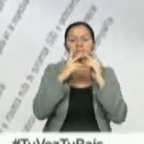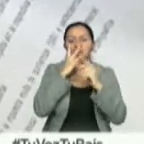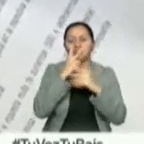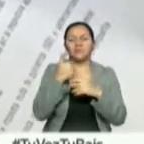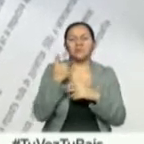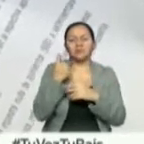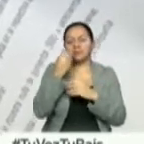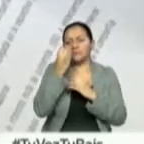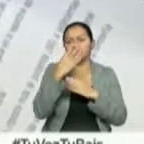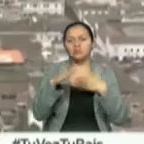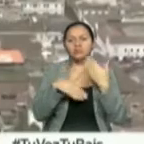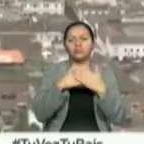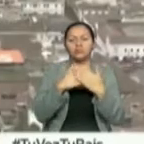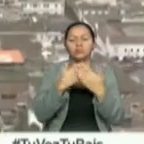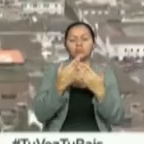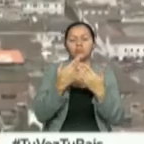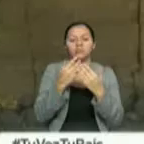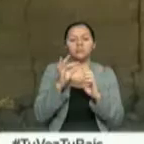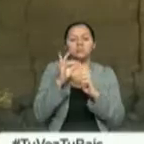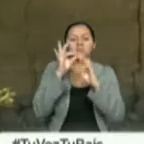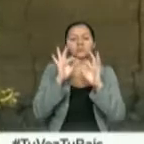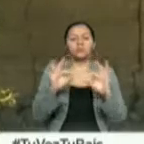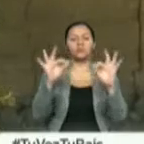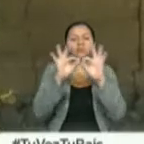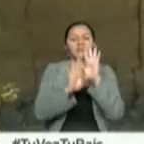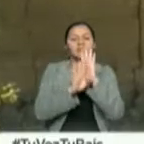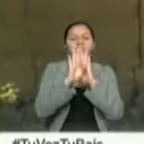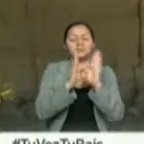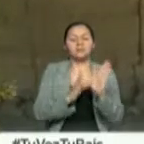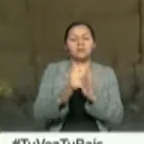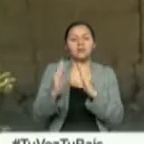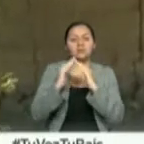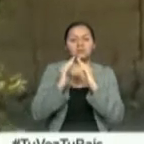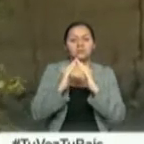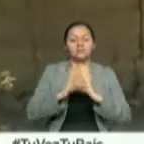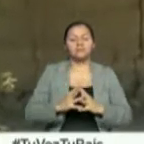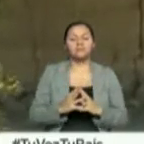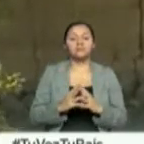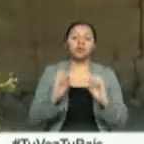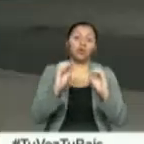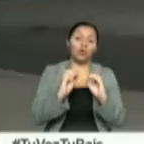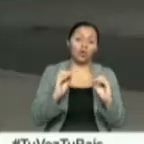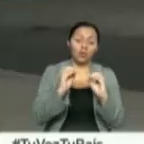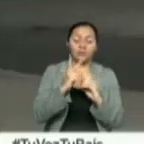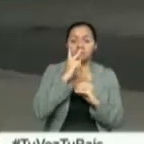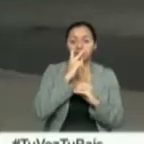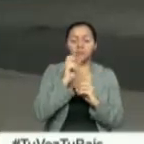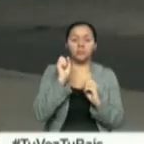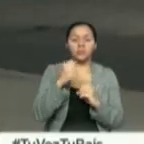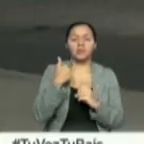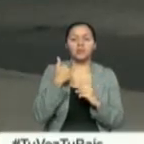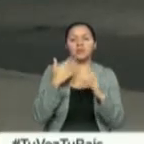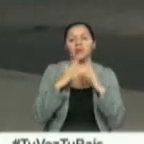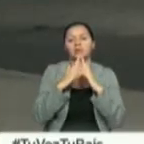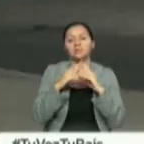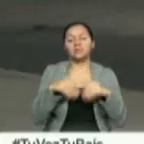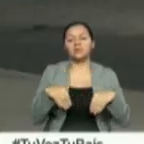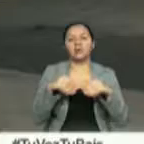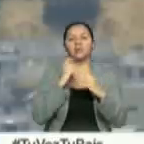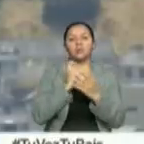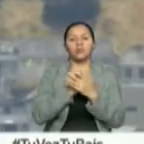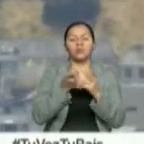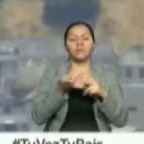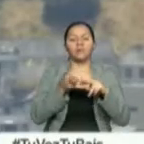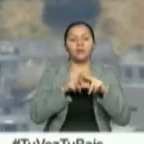poseer información privilegiada sobre el desarrollo de planes urbanos de futuro o por la simple fortuna de poseer un bien que adquirió